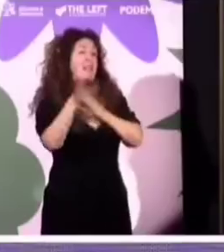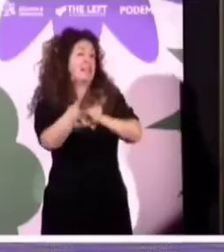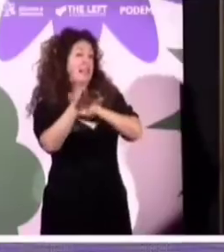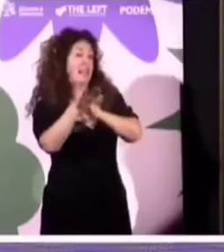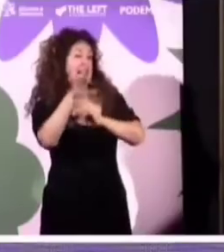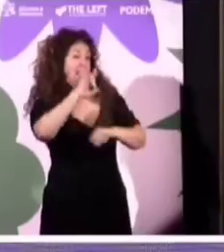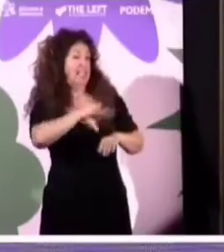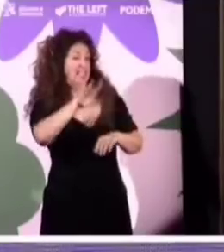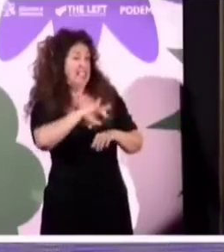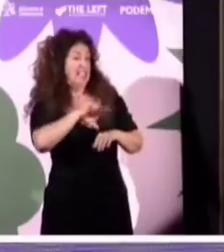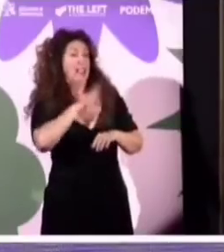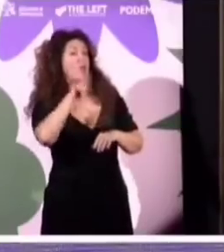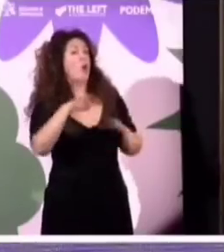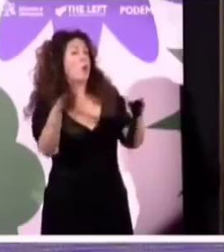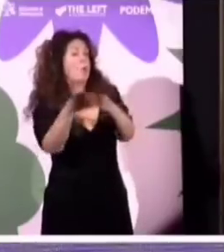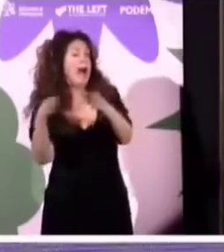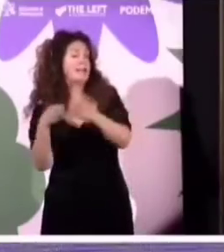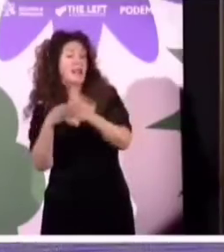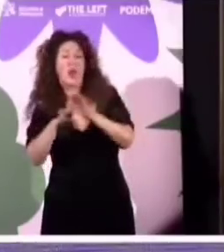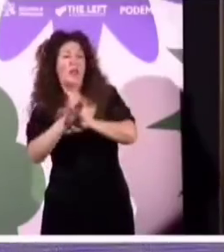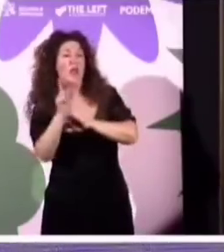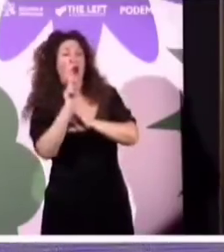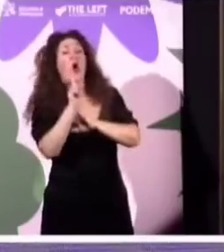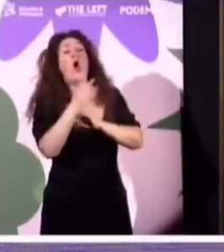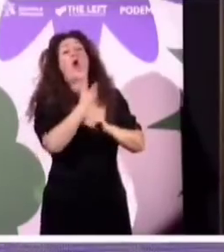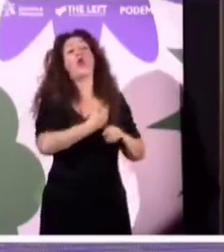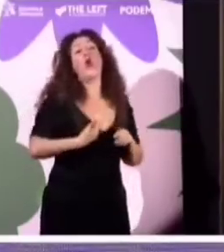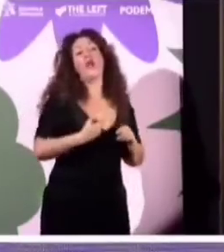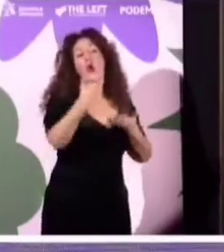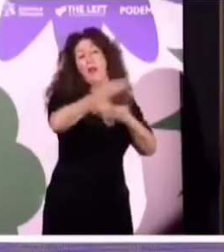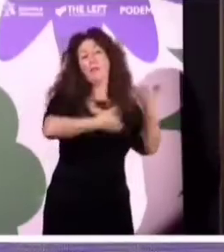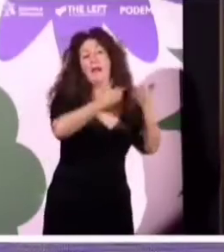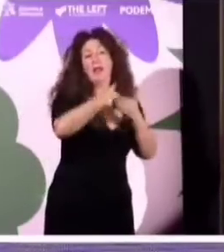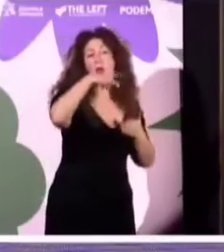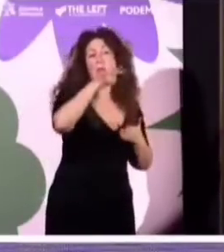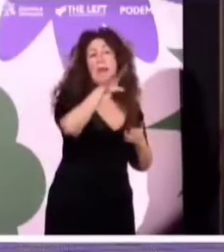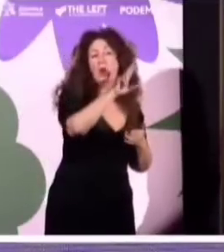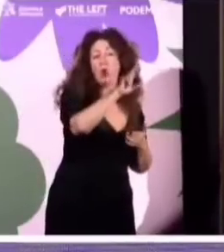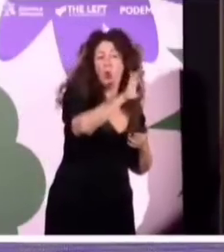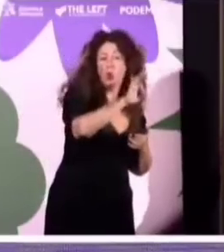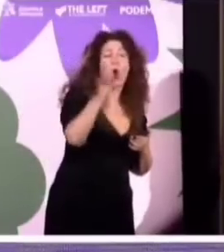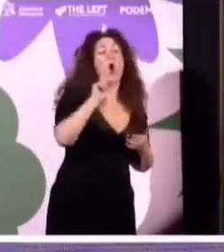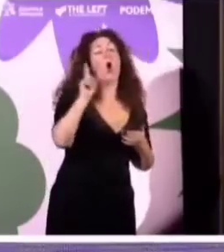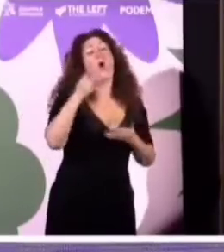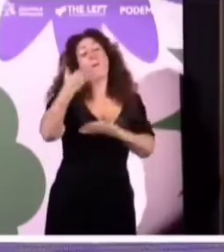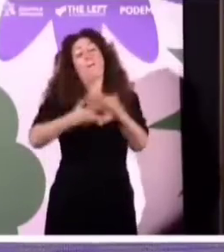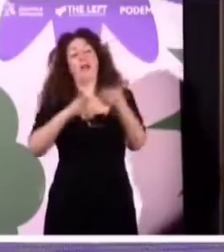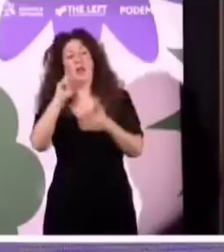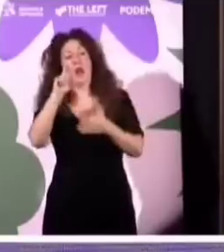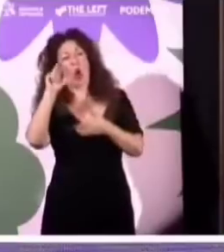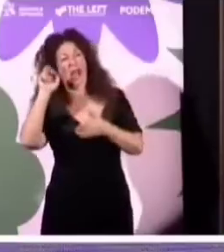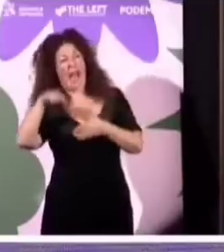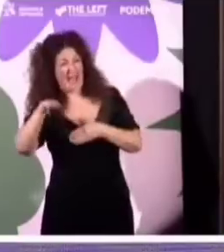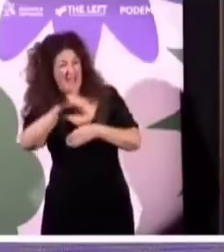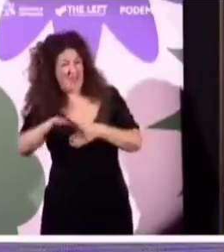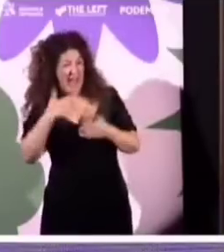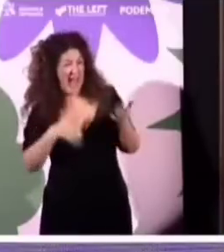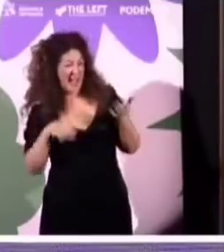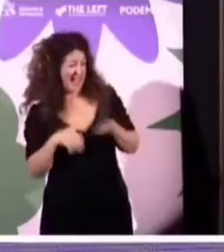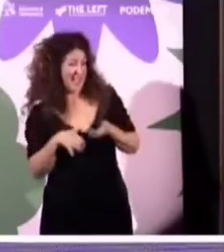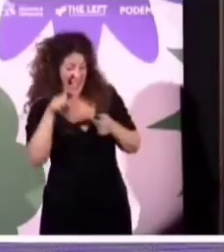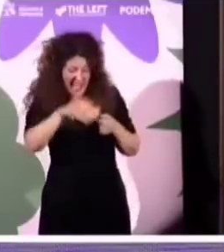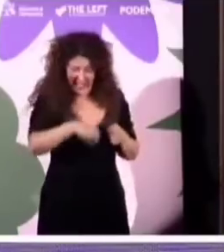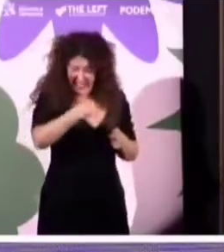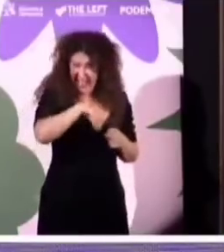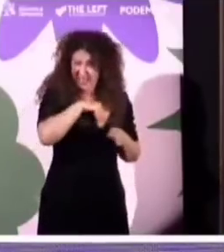hablar con los partidos de la derecha, sino con el dueño del Mercurio y lo mismo cabría de decir del Clarín en Argentina. Pero eso mismo ocurre en España, no